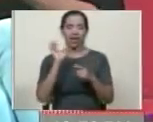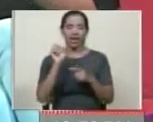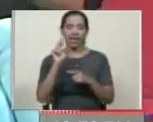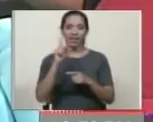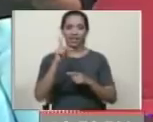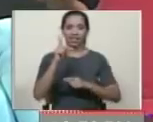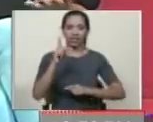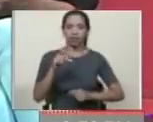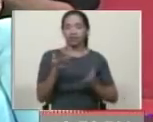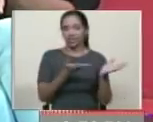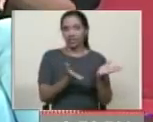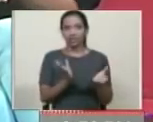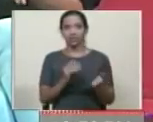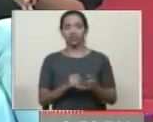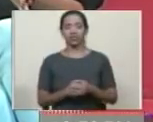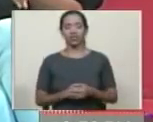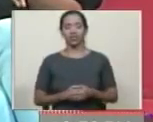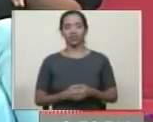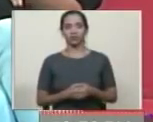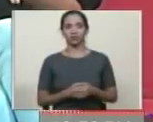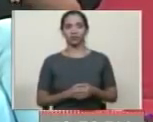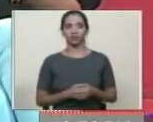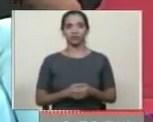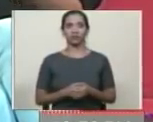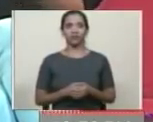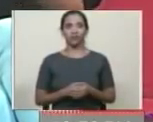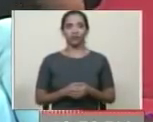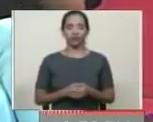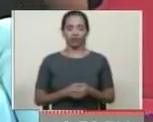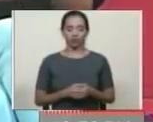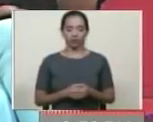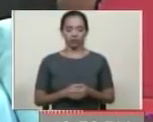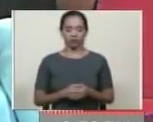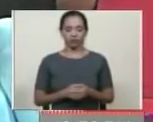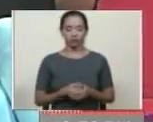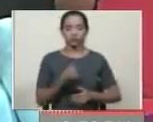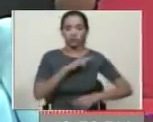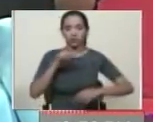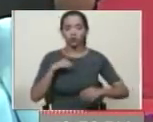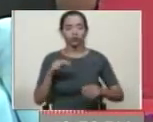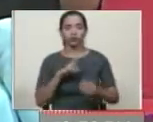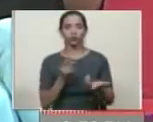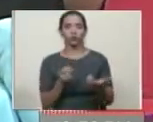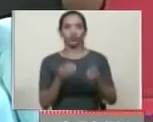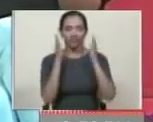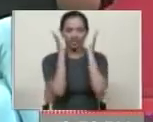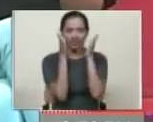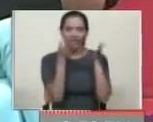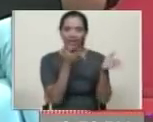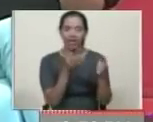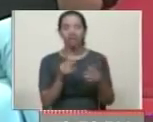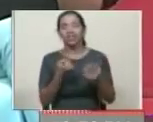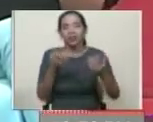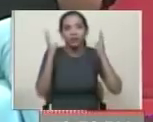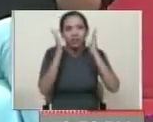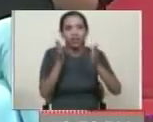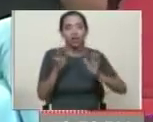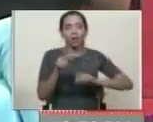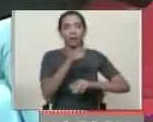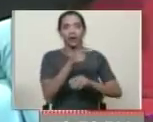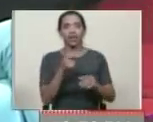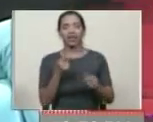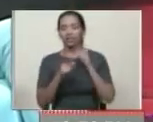allí destacando en redes en un punto específico, entonces no es que se entuban en Eric, entonces de repente agarran a Eric para que Eric